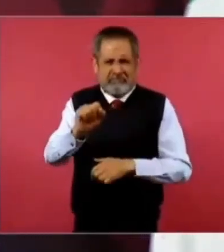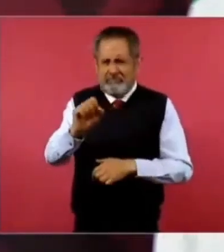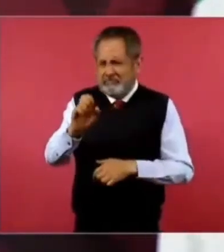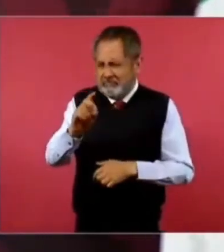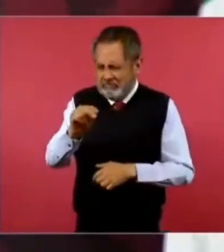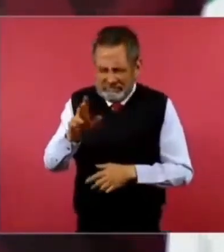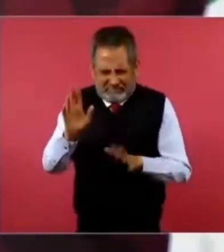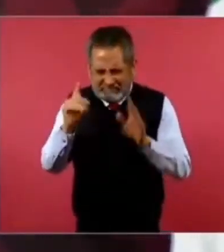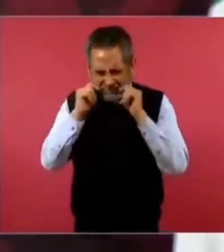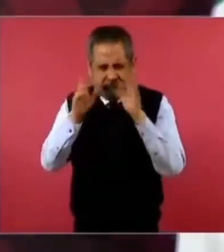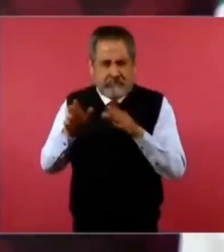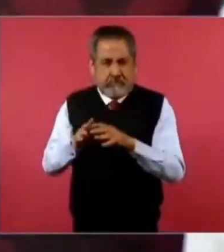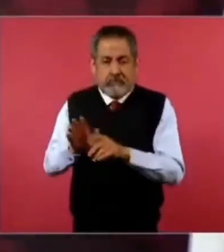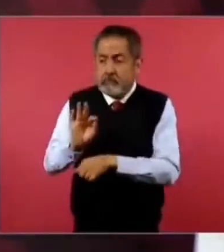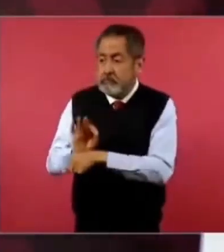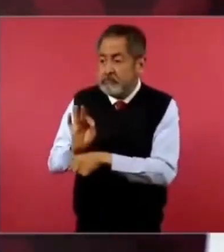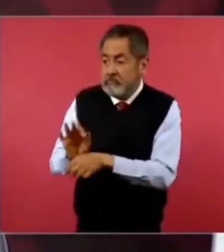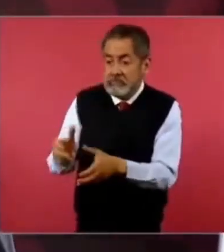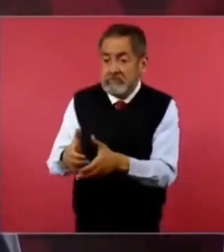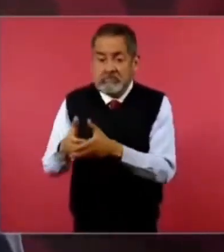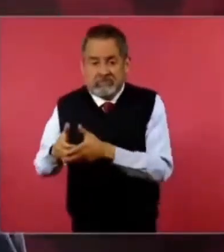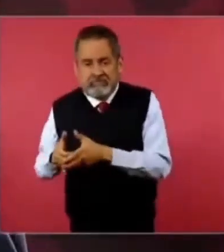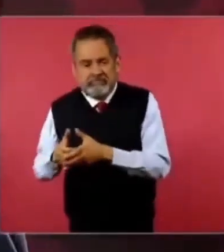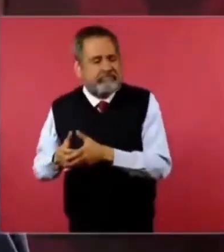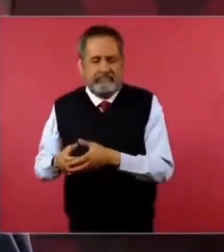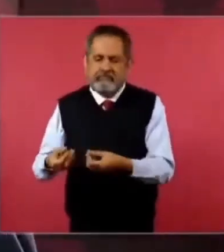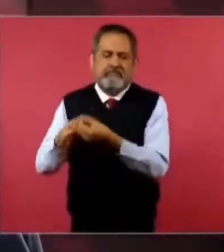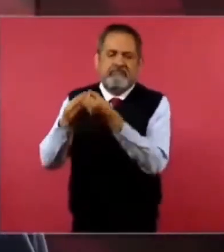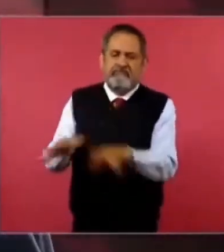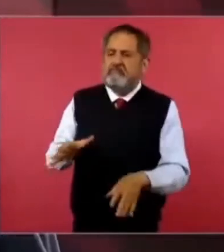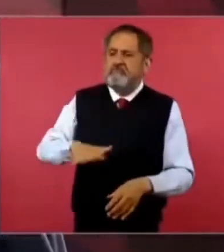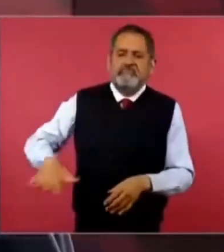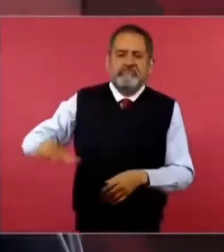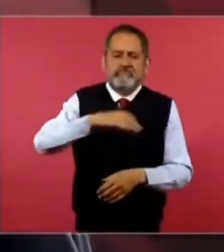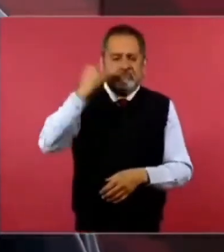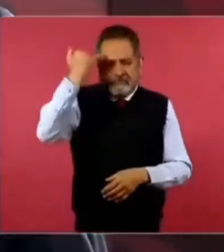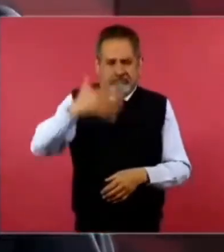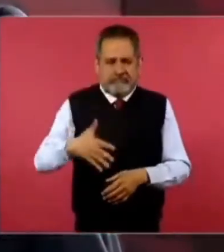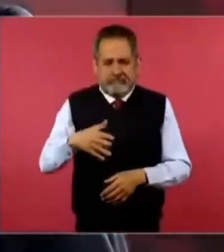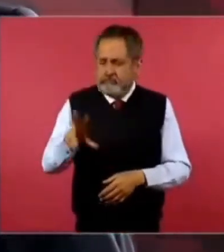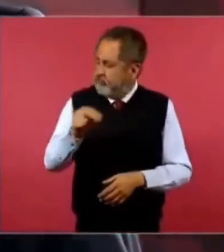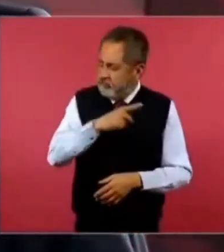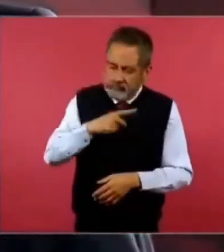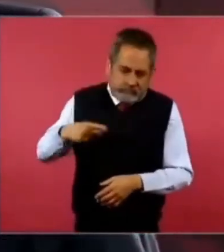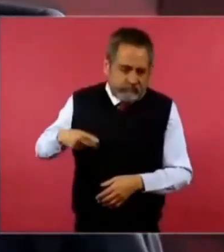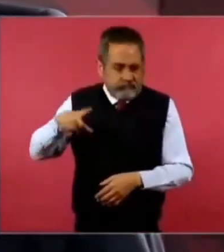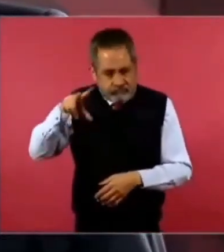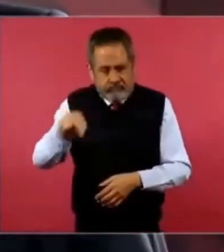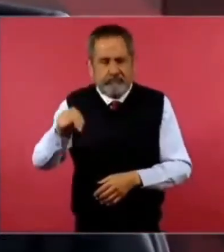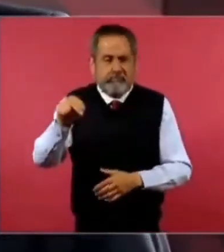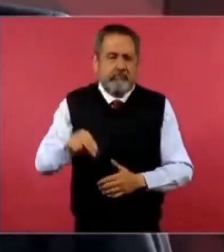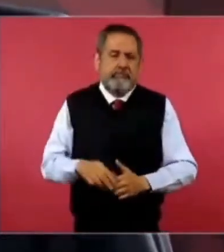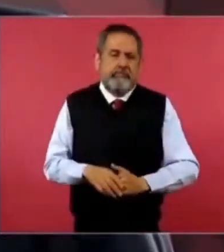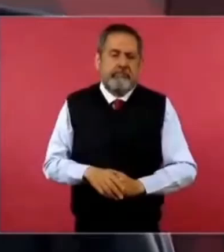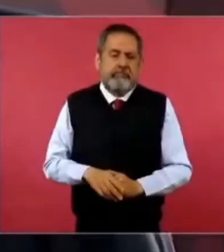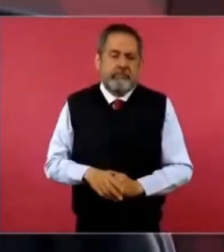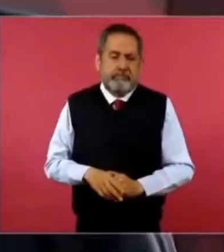Defensa, encubriéndolo, se perjudica a la institución.